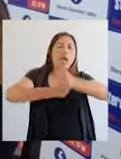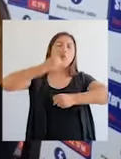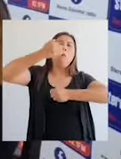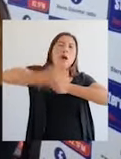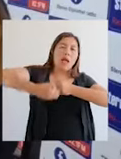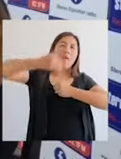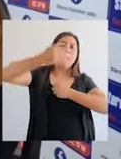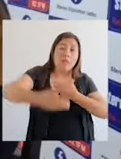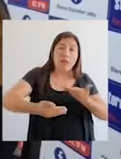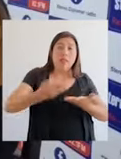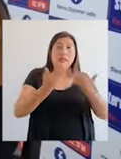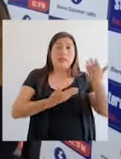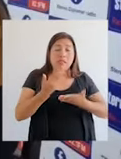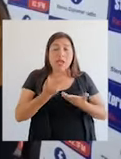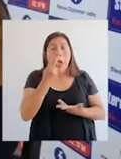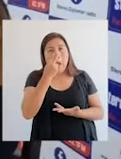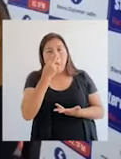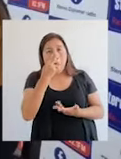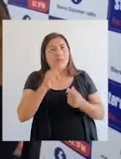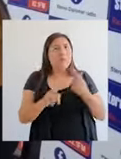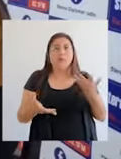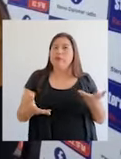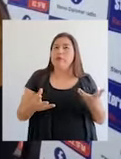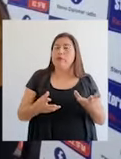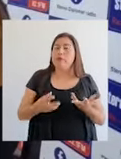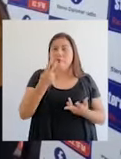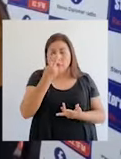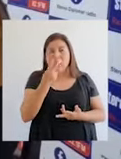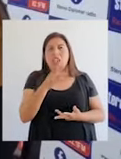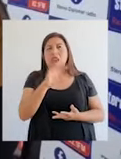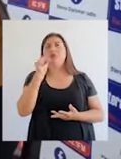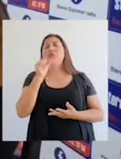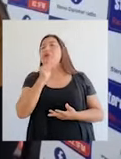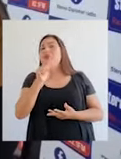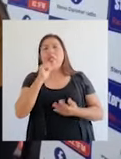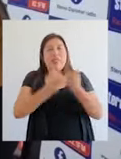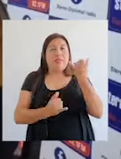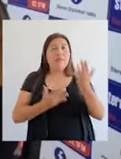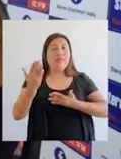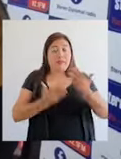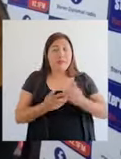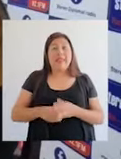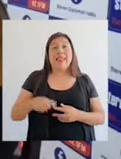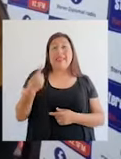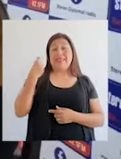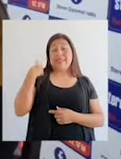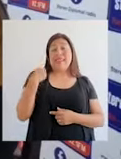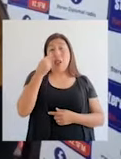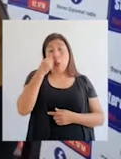servicios. El tema está en que nunca se determinaron los servicios. Recién el año pasado, en junio del 2021, nosotros